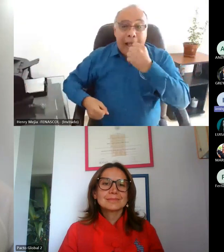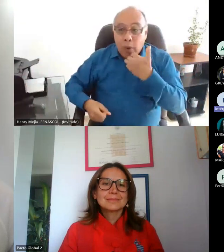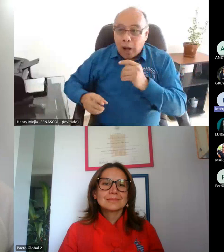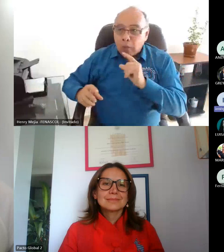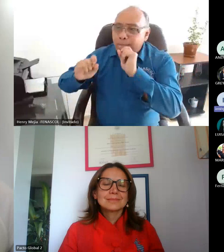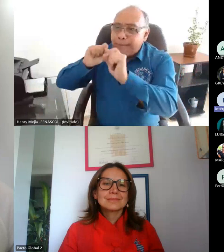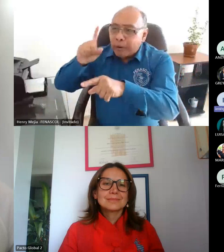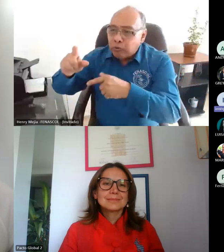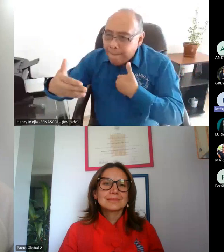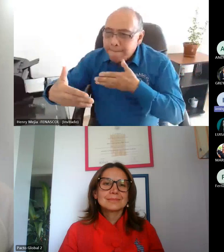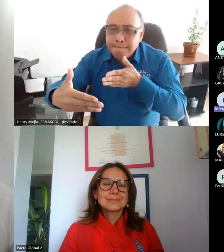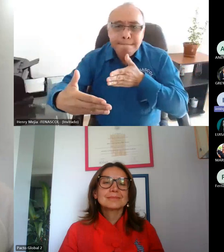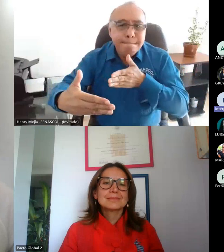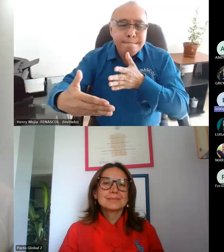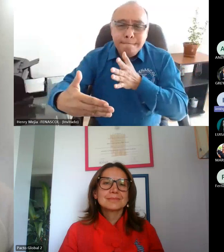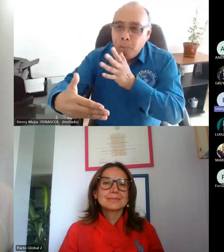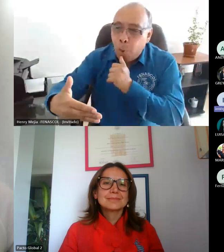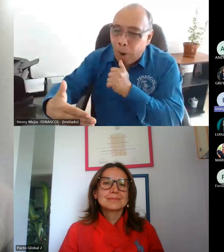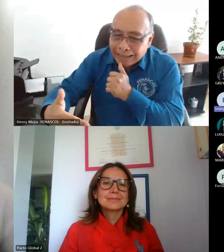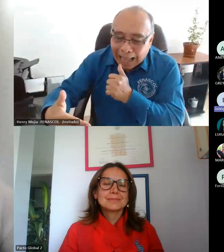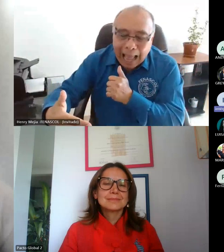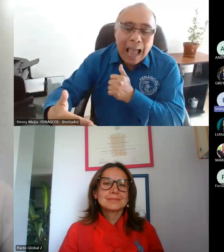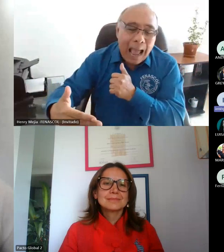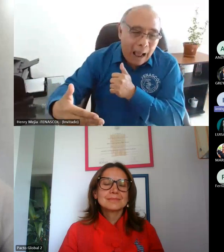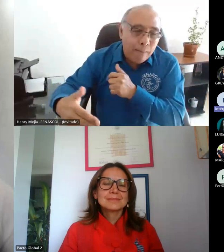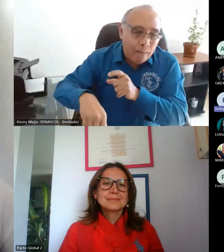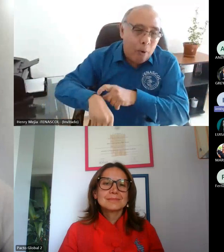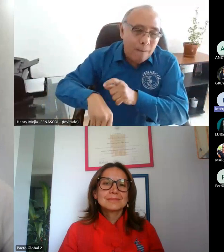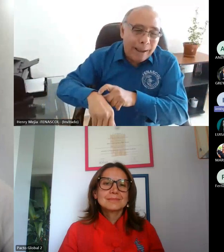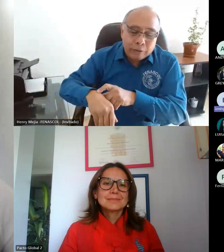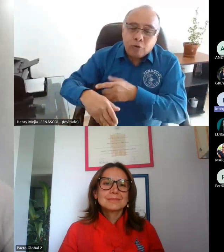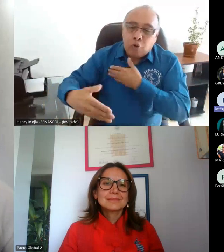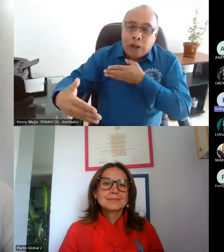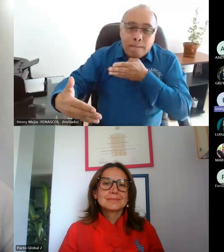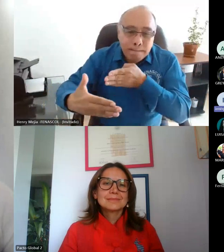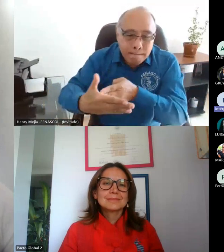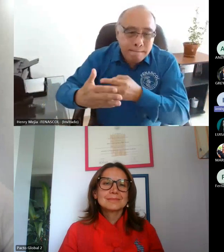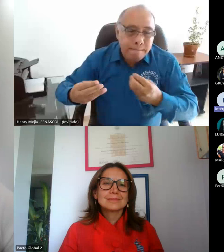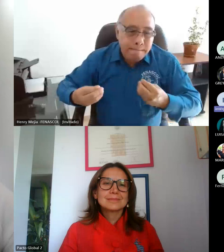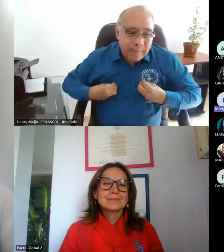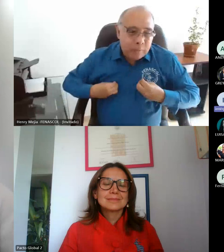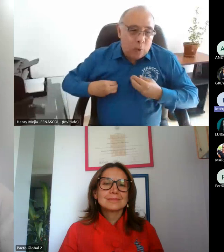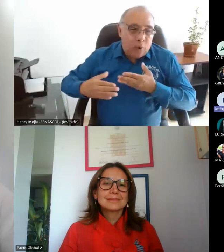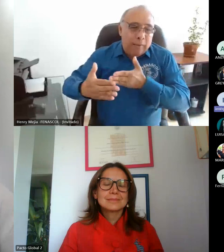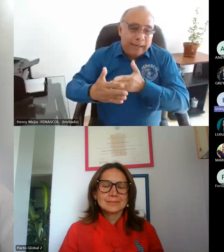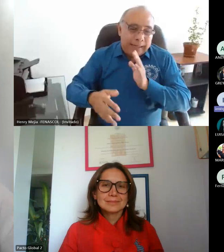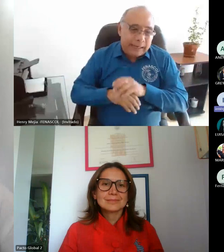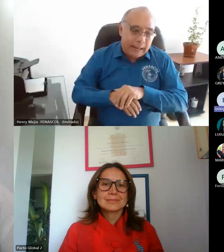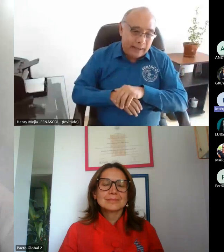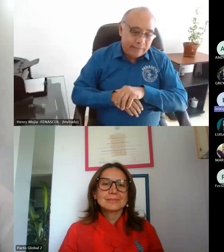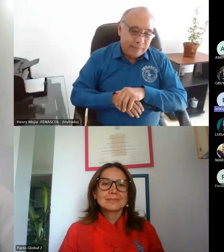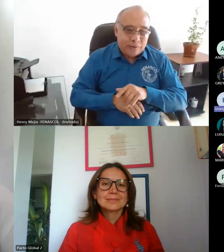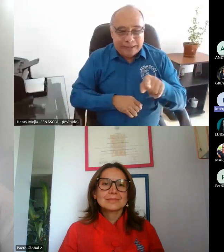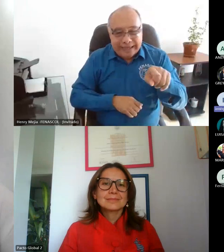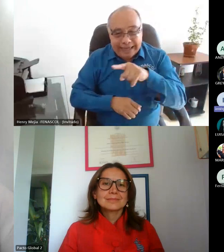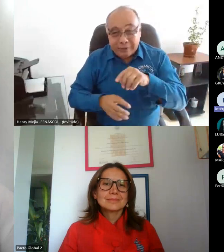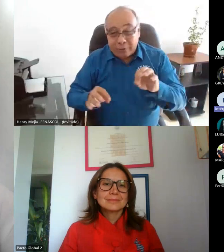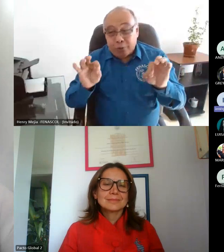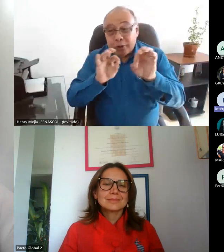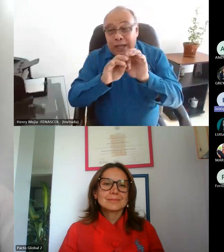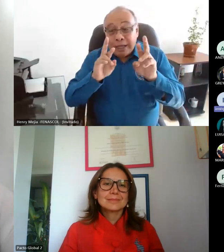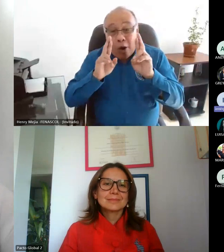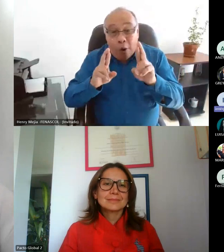Allí se eliminó esto de de pronto en otro mercado pues ahí sí encontraré en el momento de comunicarme